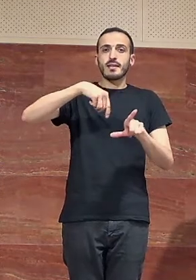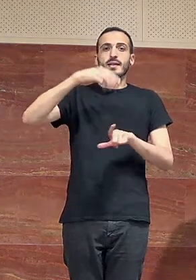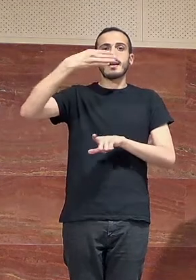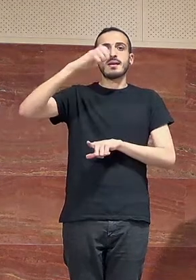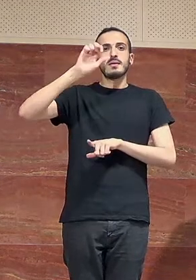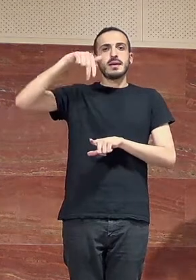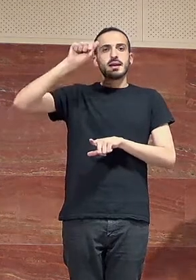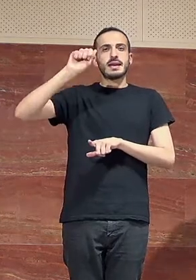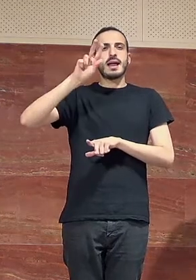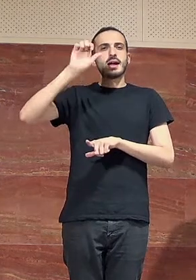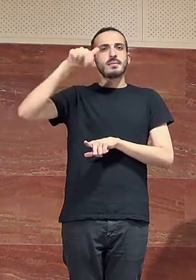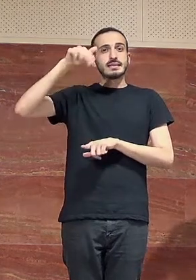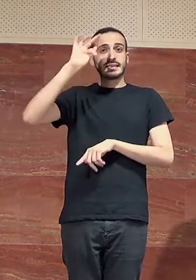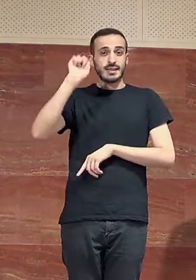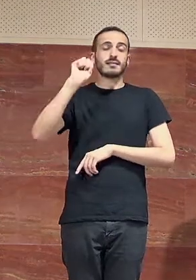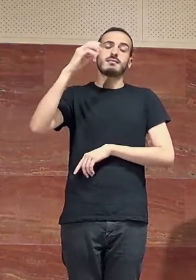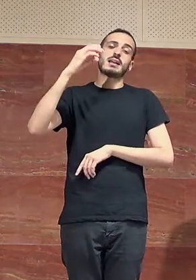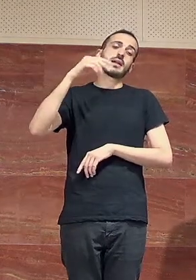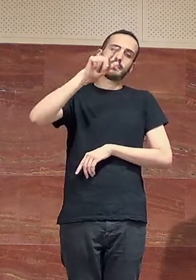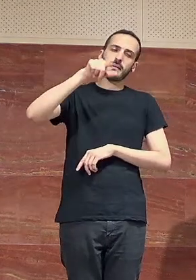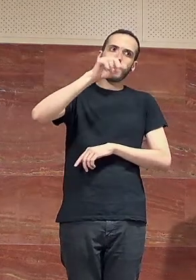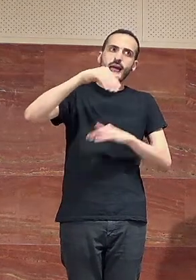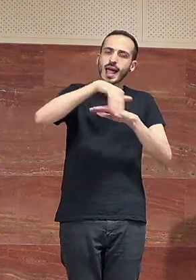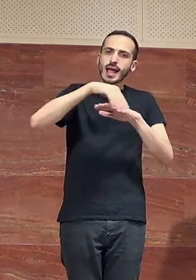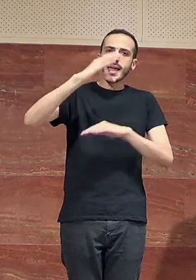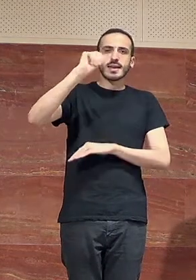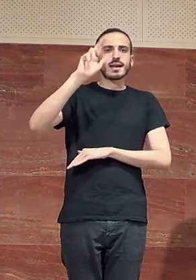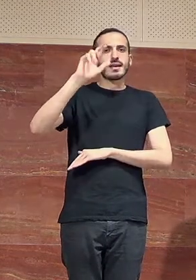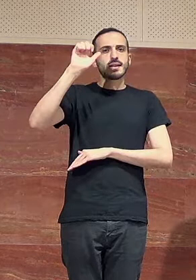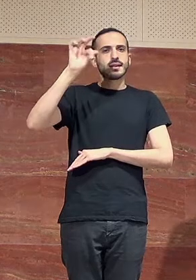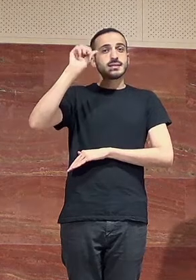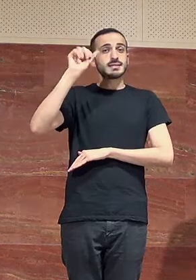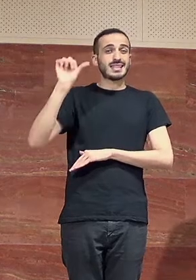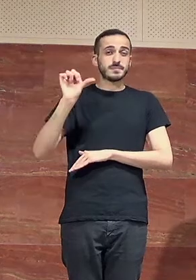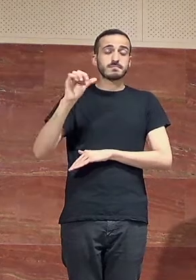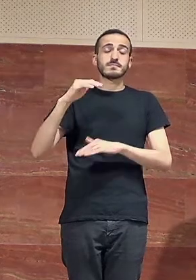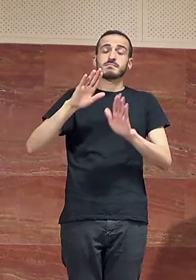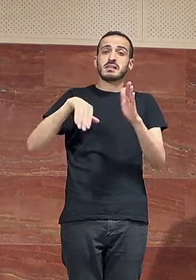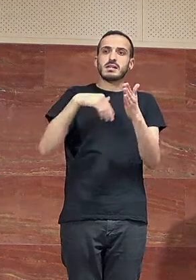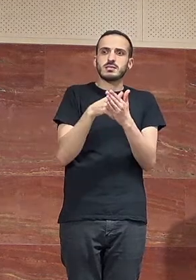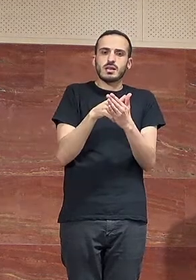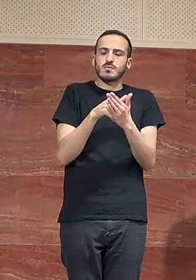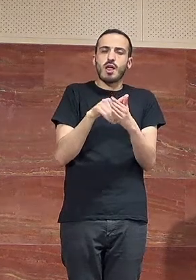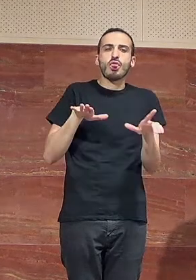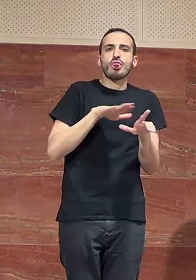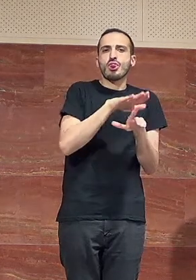seguir descendiendo hacia el sur hasta generar realmente un eje peatonal norte-sur que fragmente, o